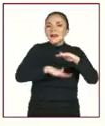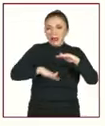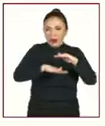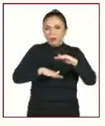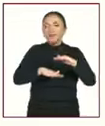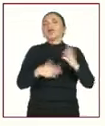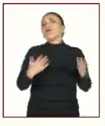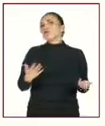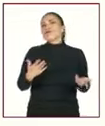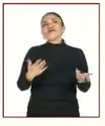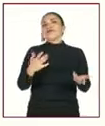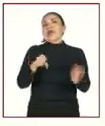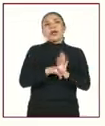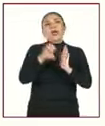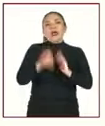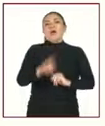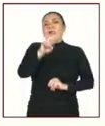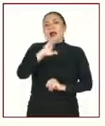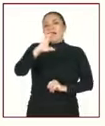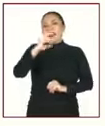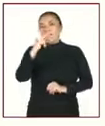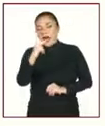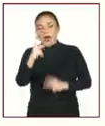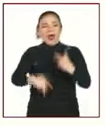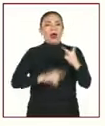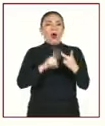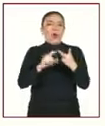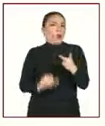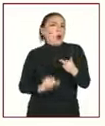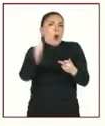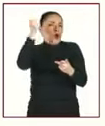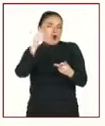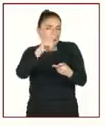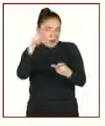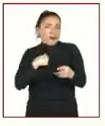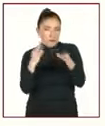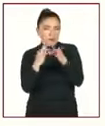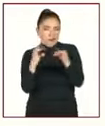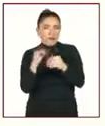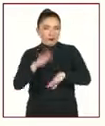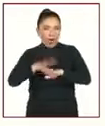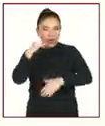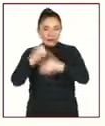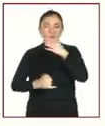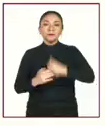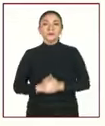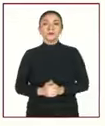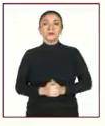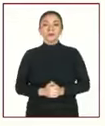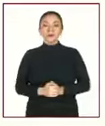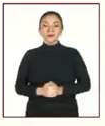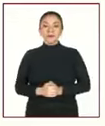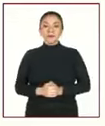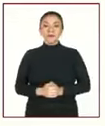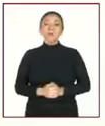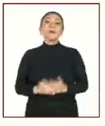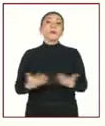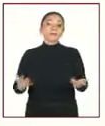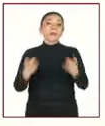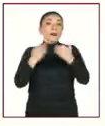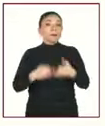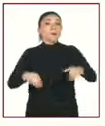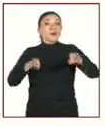caso ya llámese RCP o alguna maniobra que vamos a ver más adelante. Aquí pues siempre es importante